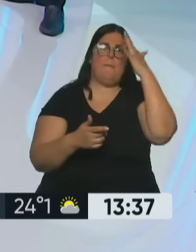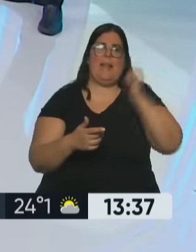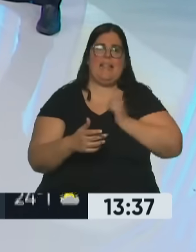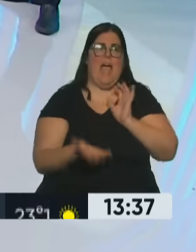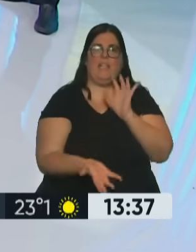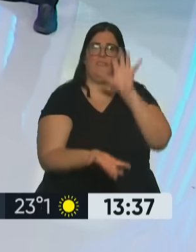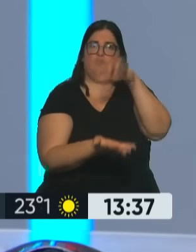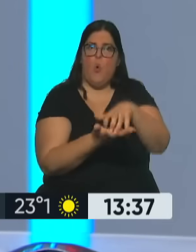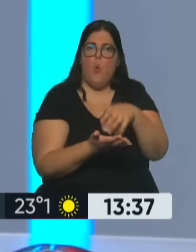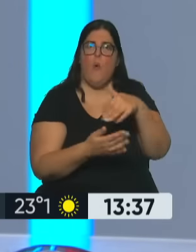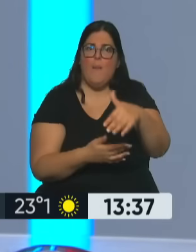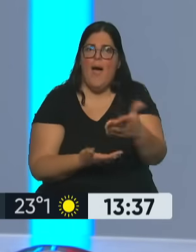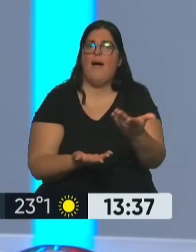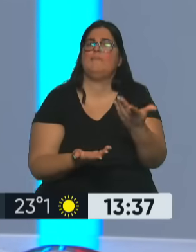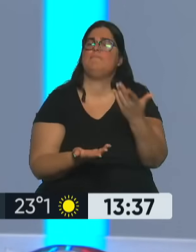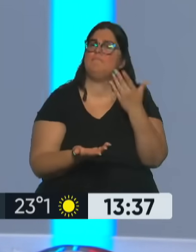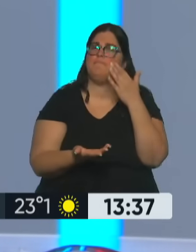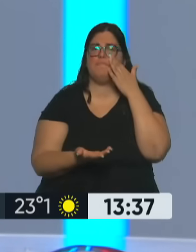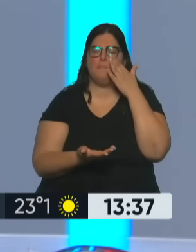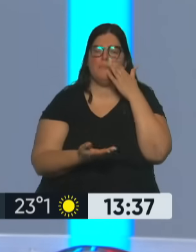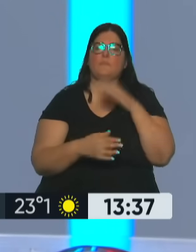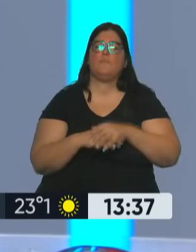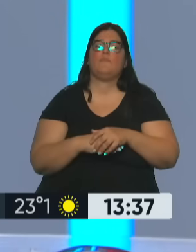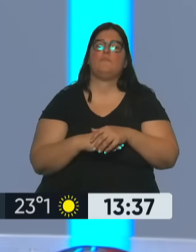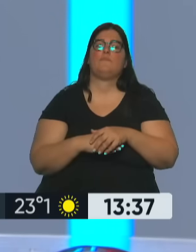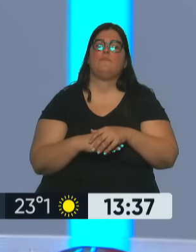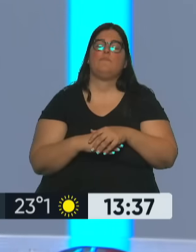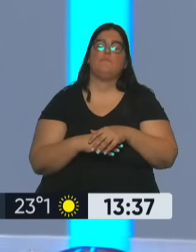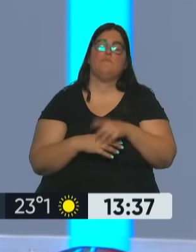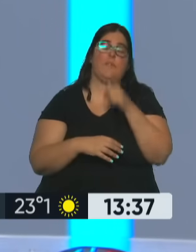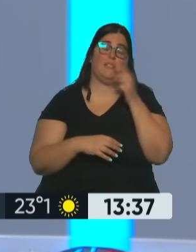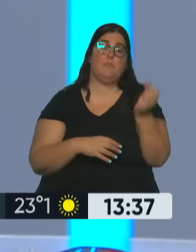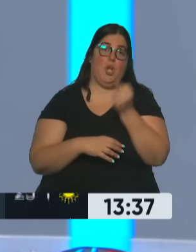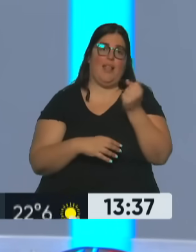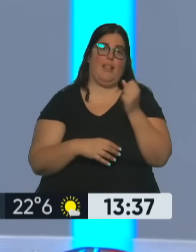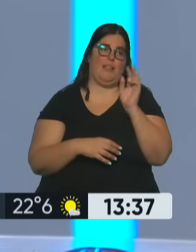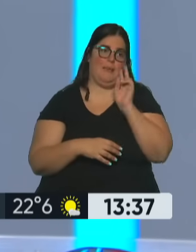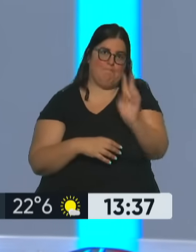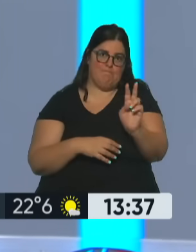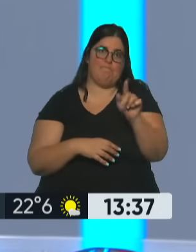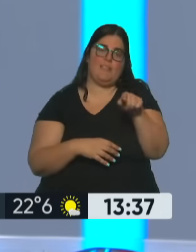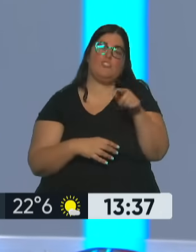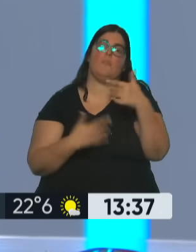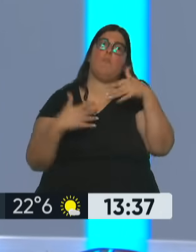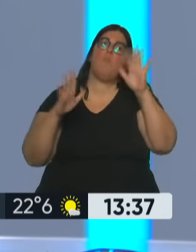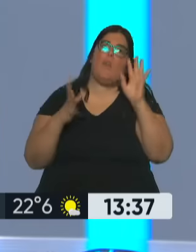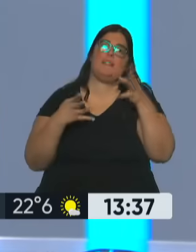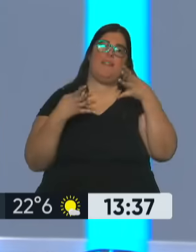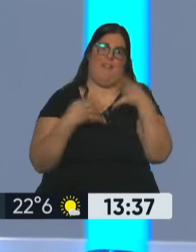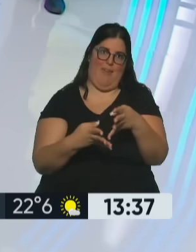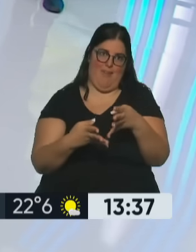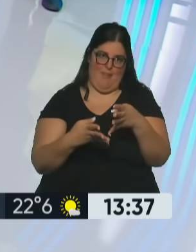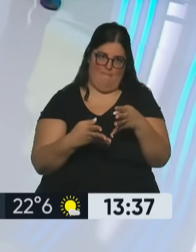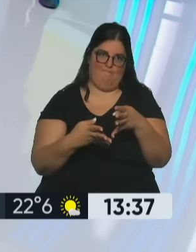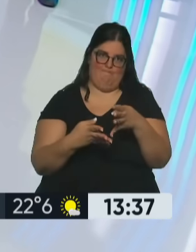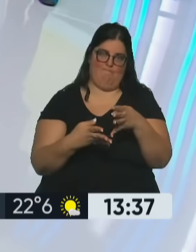Digo, esta situación me parece que es importante tener en cuenta por la posibilidad de una guerra, que obviamente esperamos que no, pero